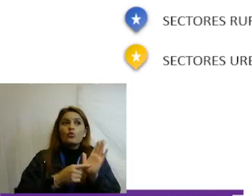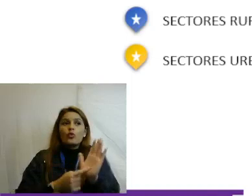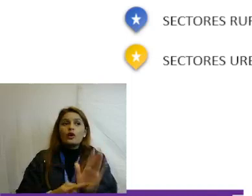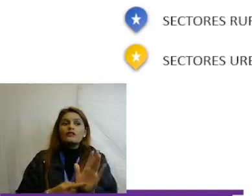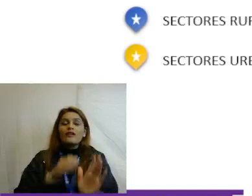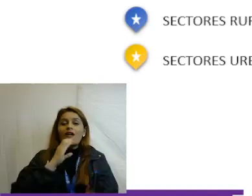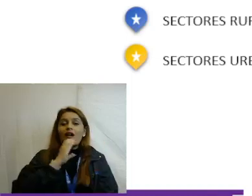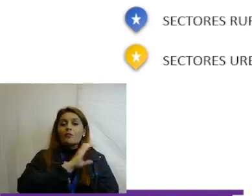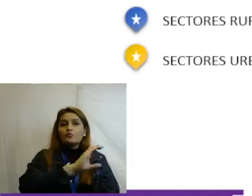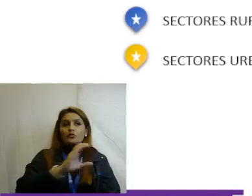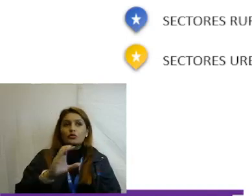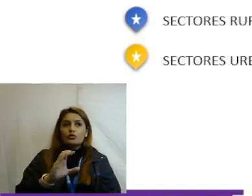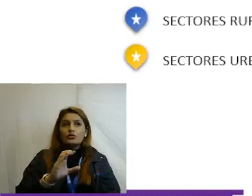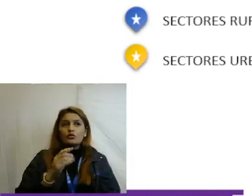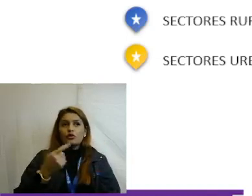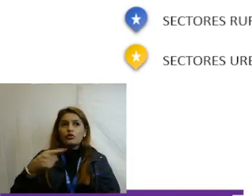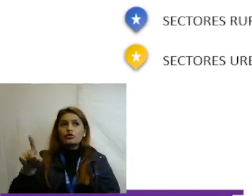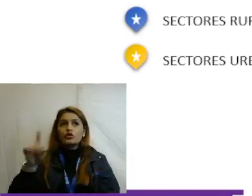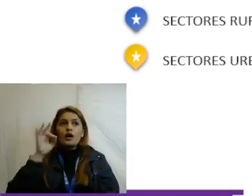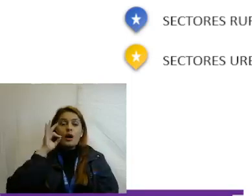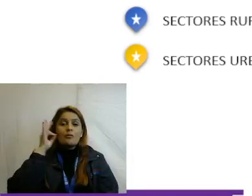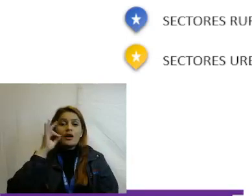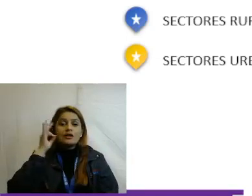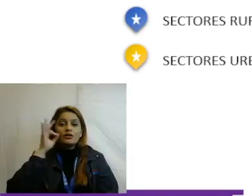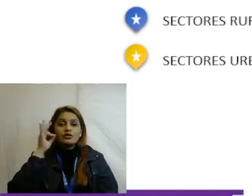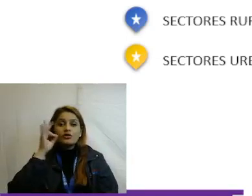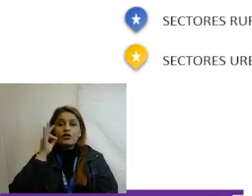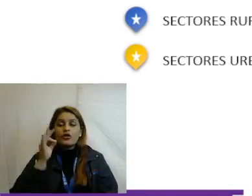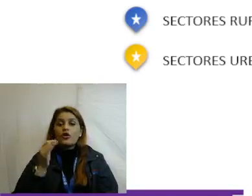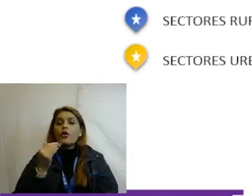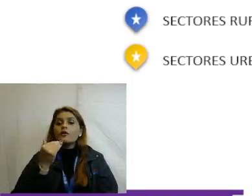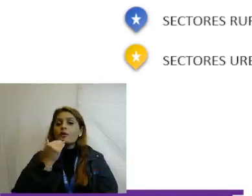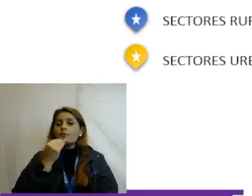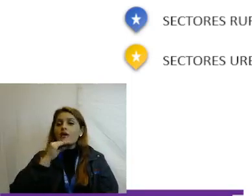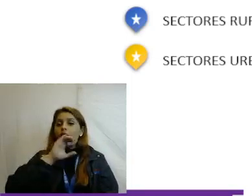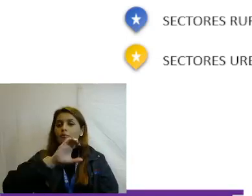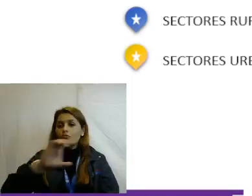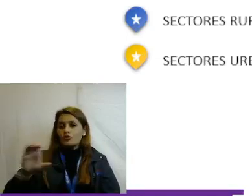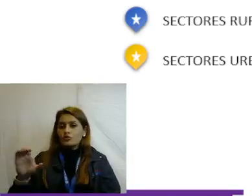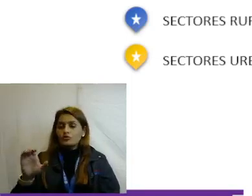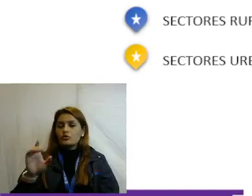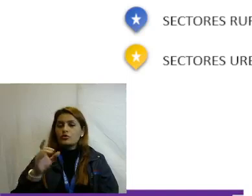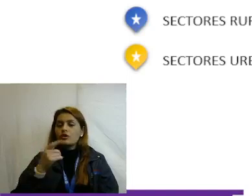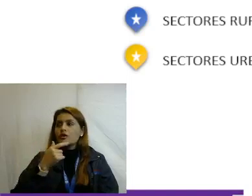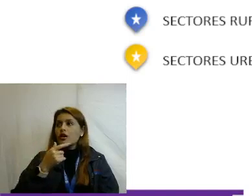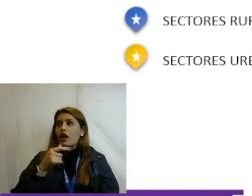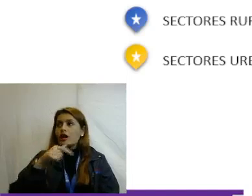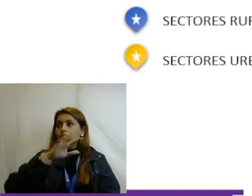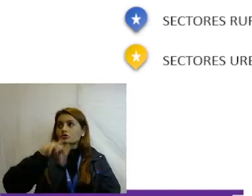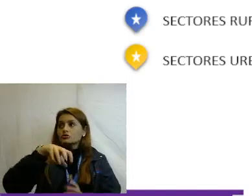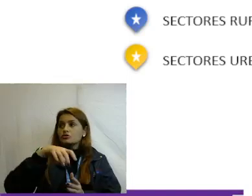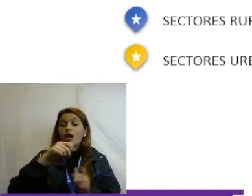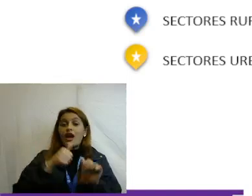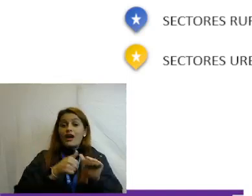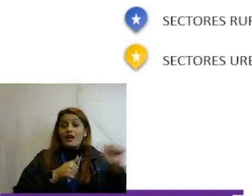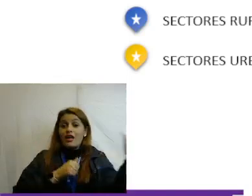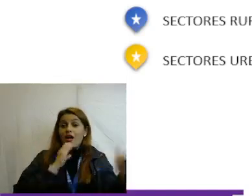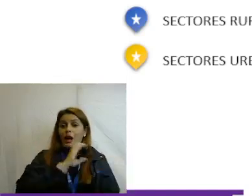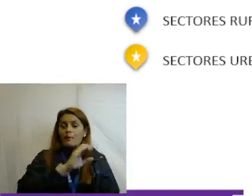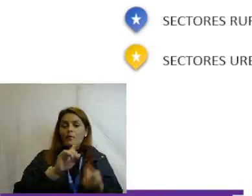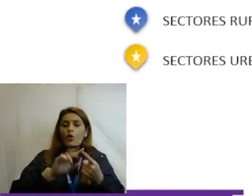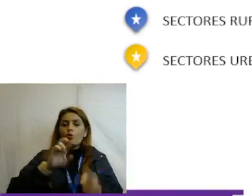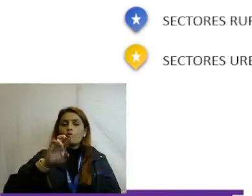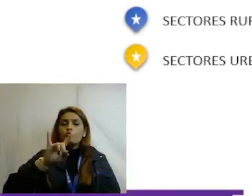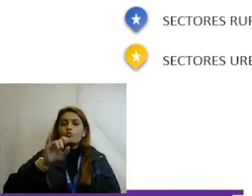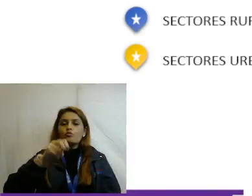en el indicativo amarillo se muestran los sectores urbanos. Entre los sectores rurales se puede mencionar Puangue, Popeta,